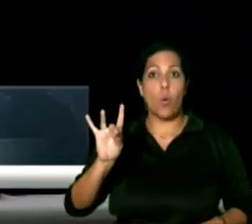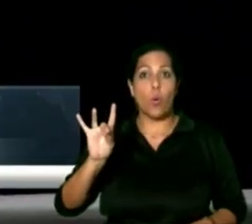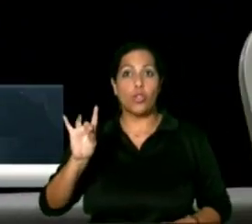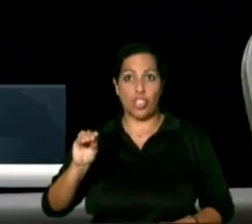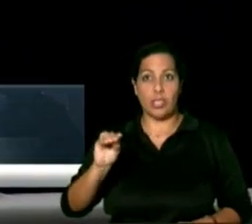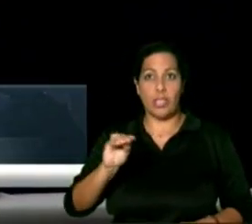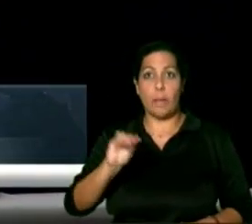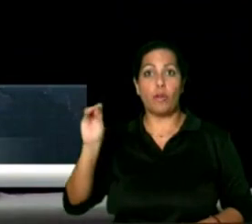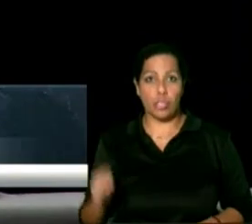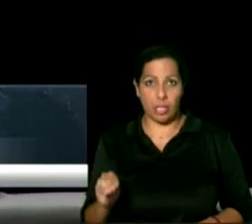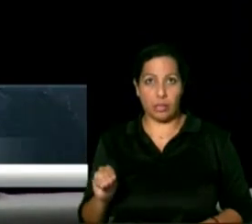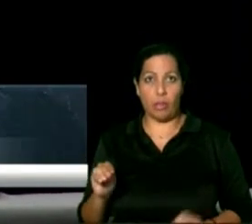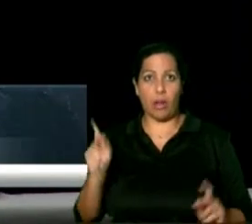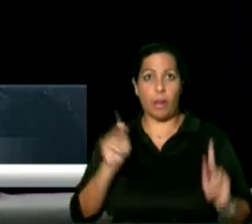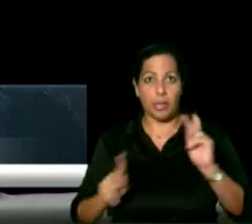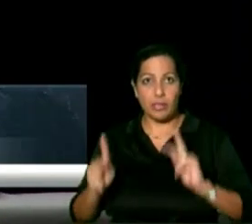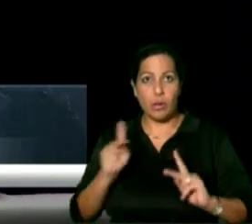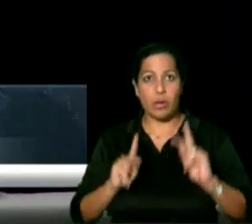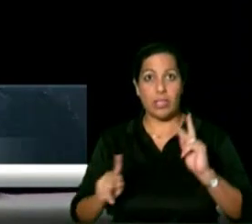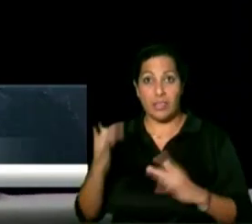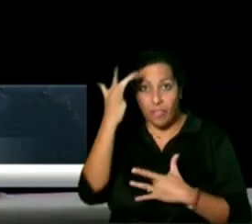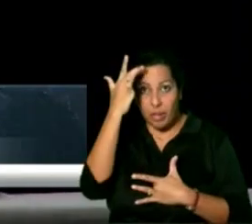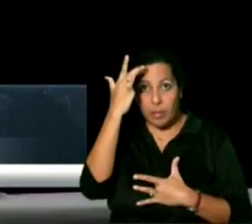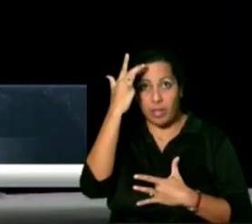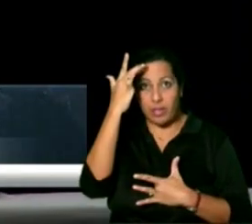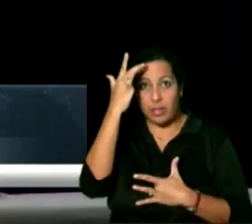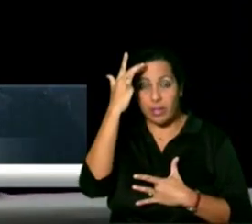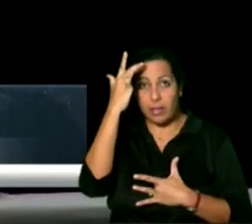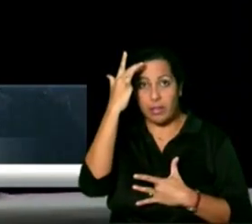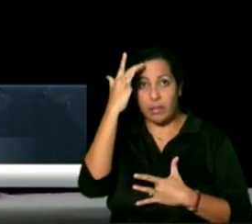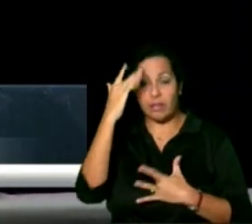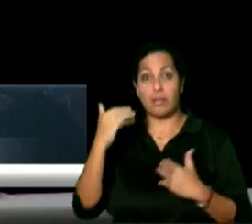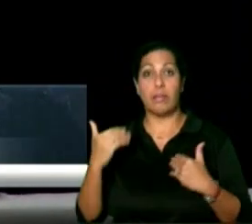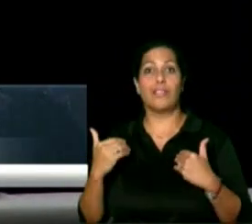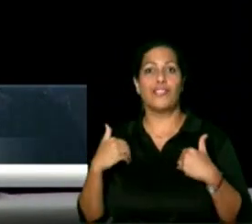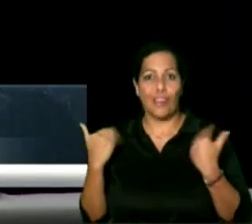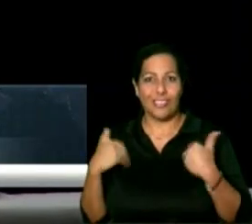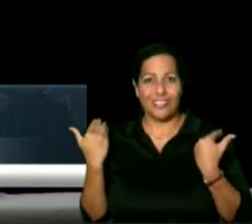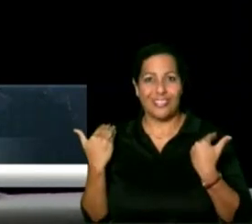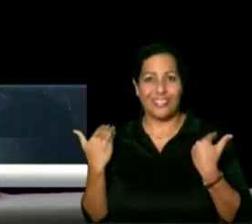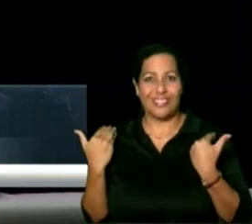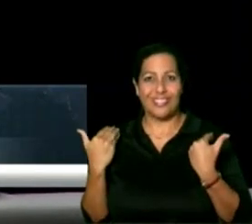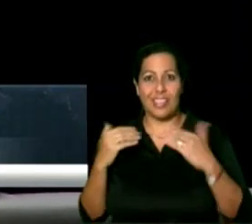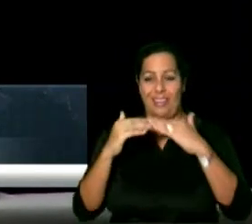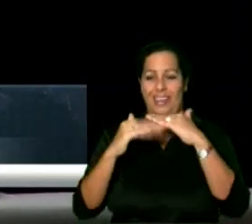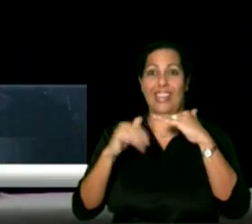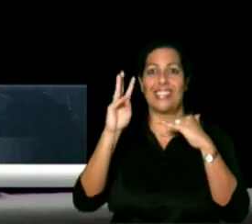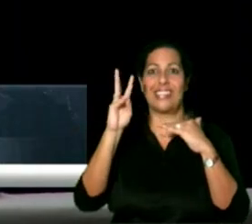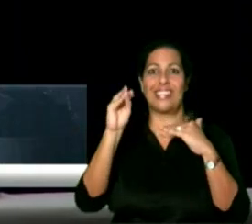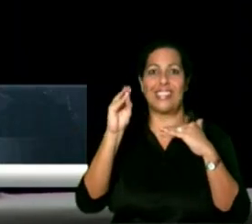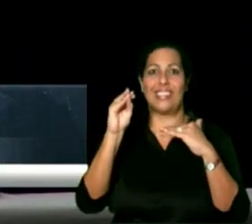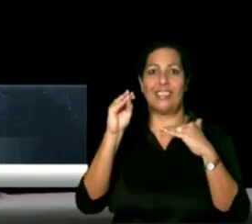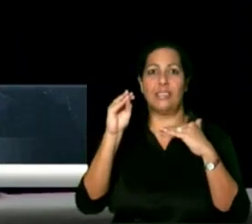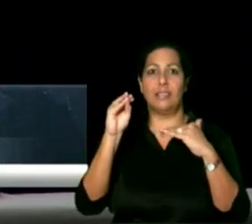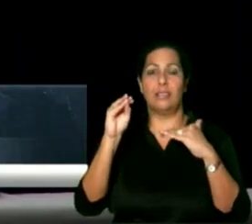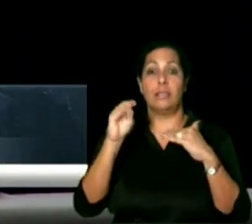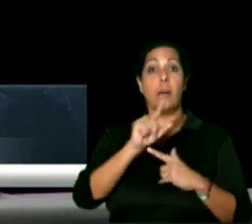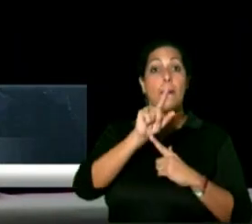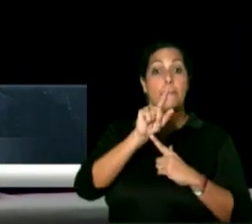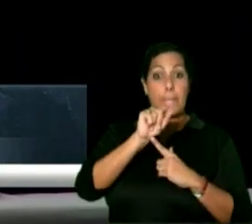80% de los que están contagiados tienen menos de 60 años. Solamente el 20% es